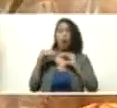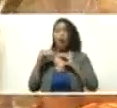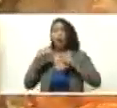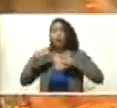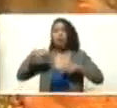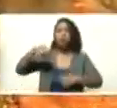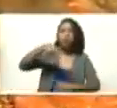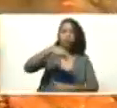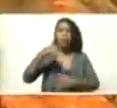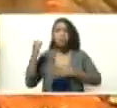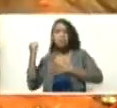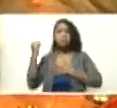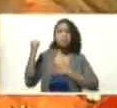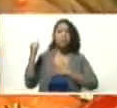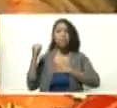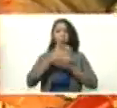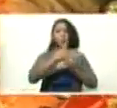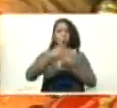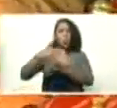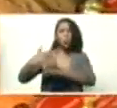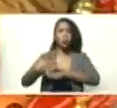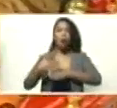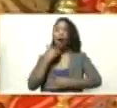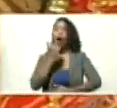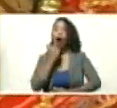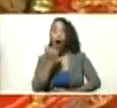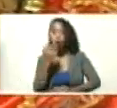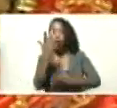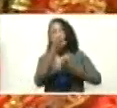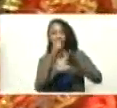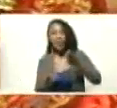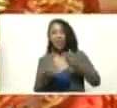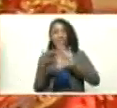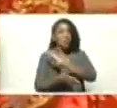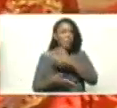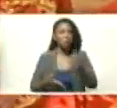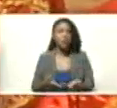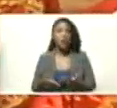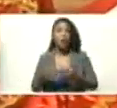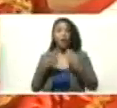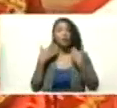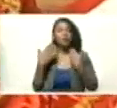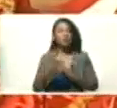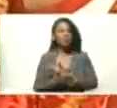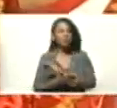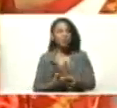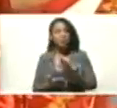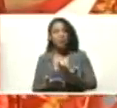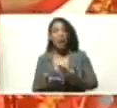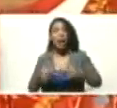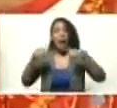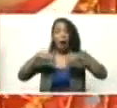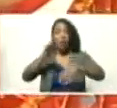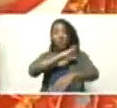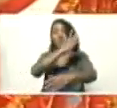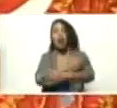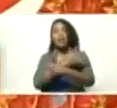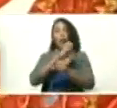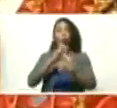de bailar, de actuar, si algo lo caracteriza, es precisamente esta fuerza cultural que